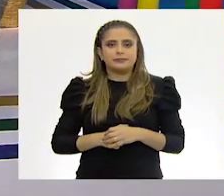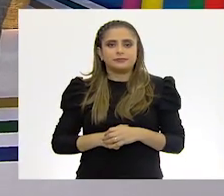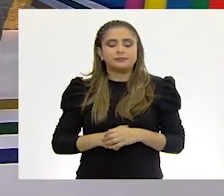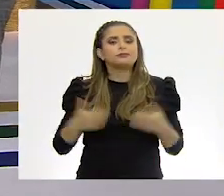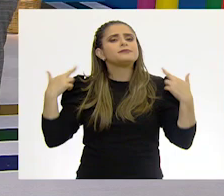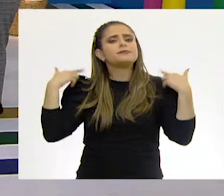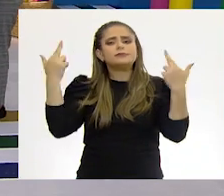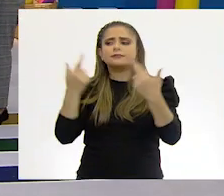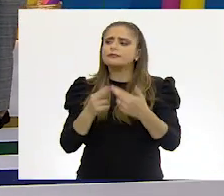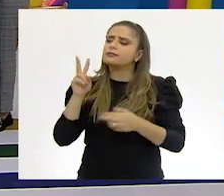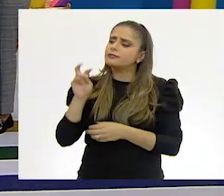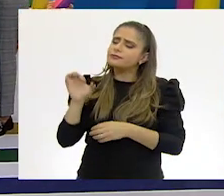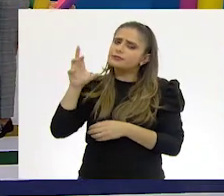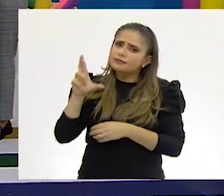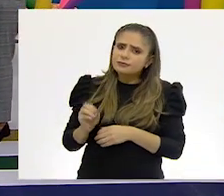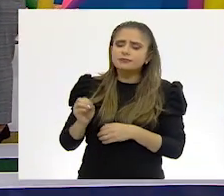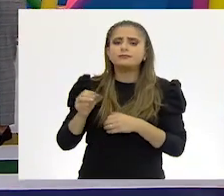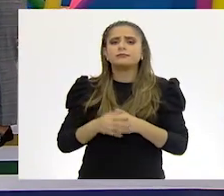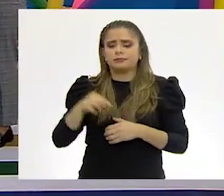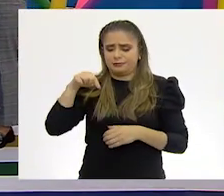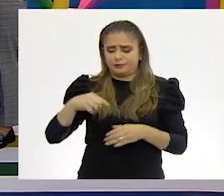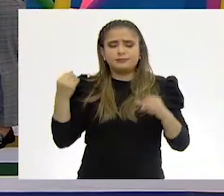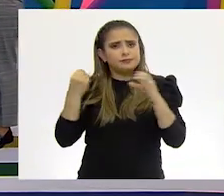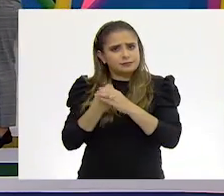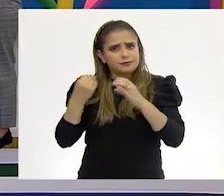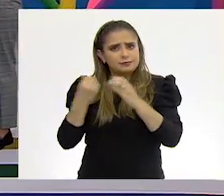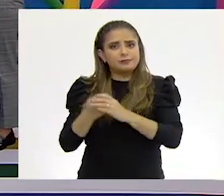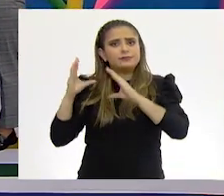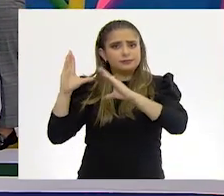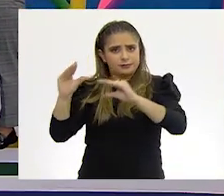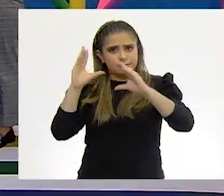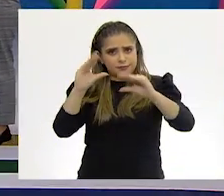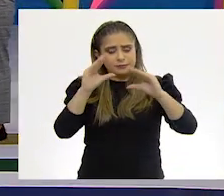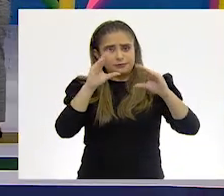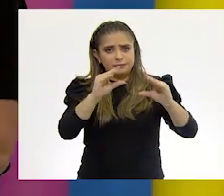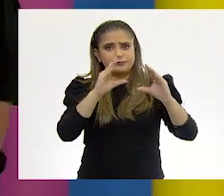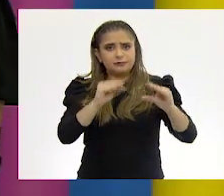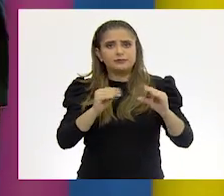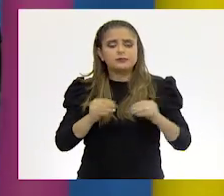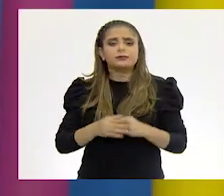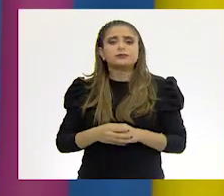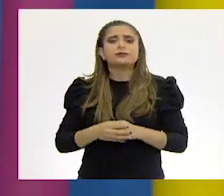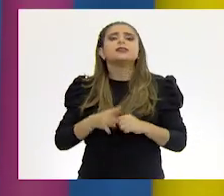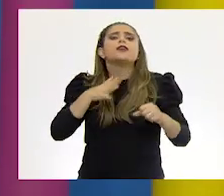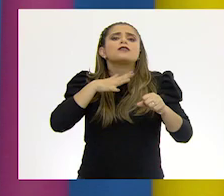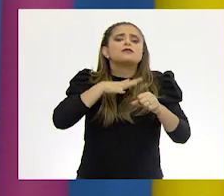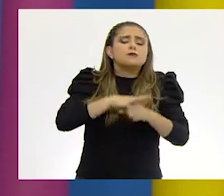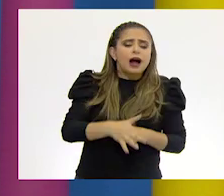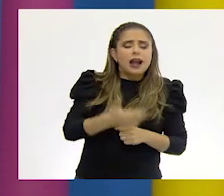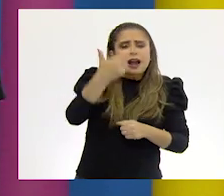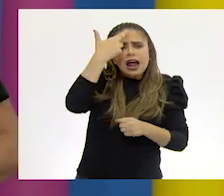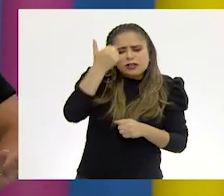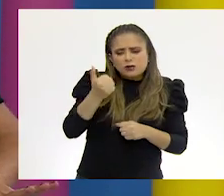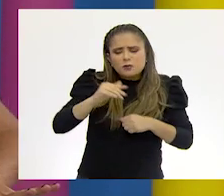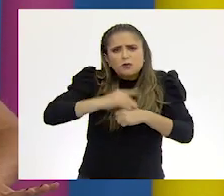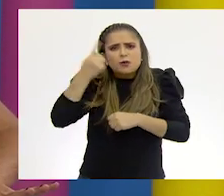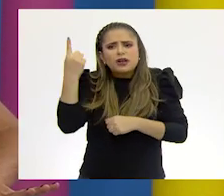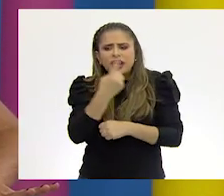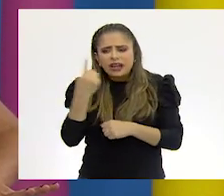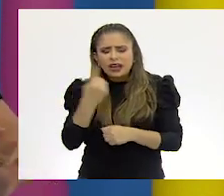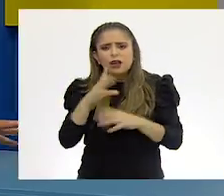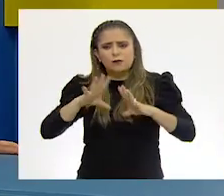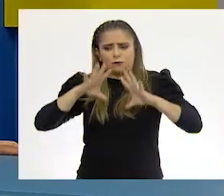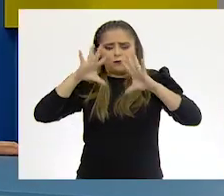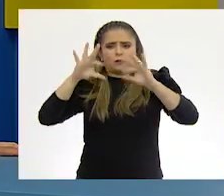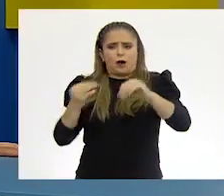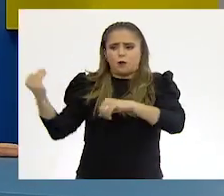Maestra Vero, durante esta clase continuaremos con nuestro esquema de causas y consecuencias del cristianismo. ¿Estoy en lo correcto?